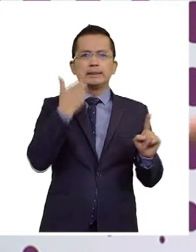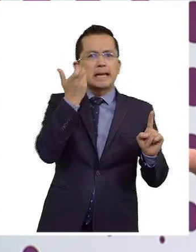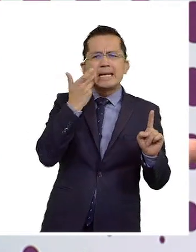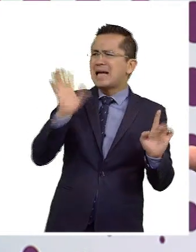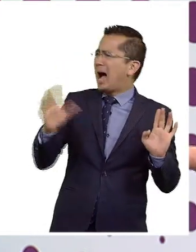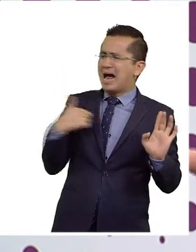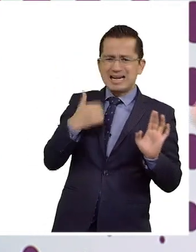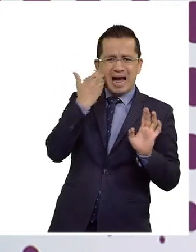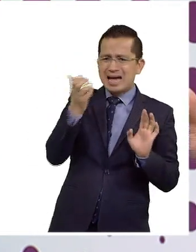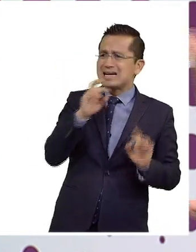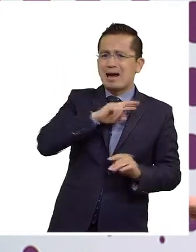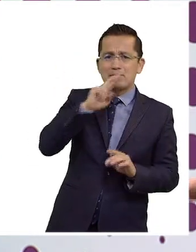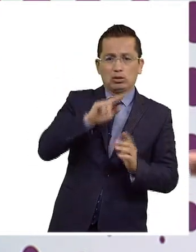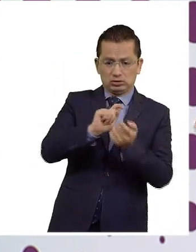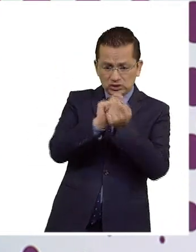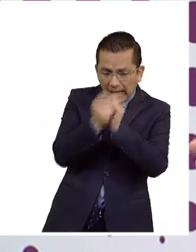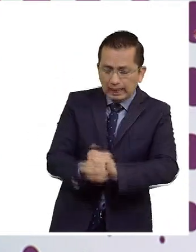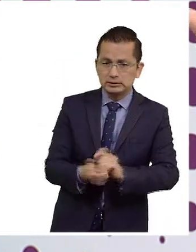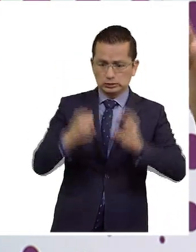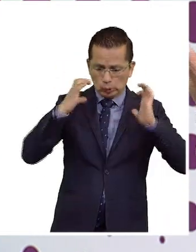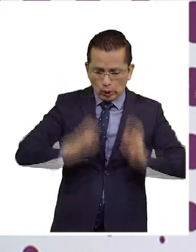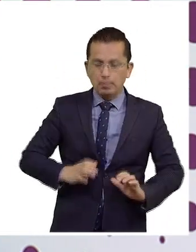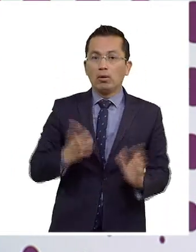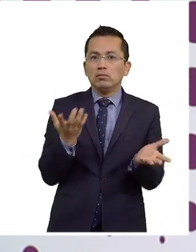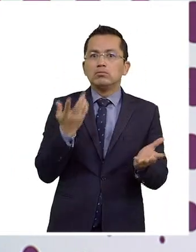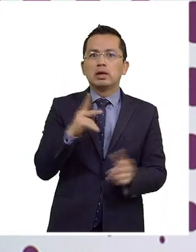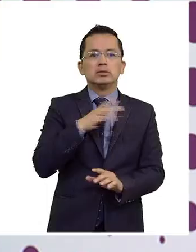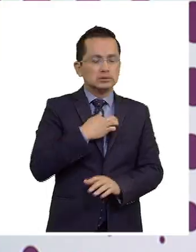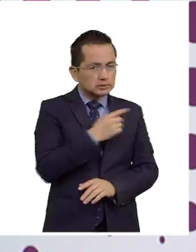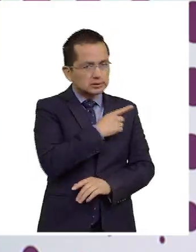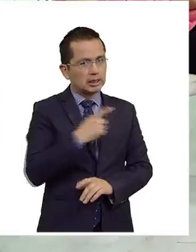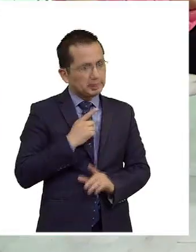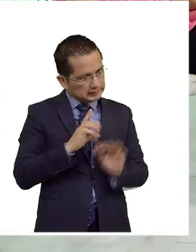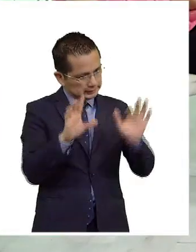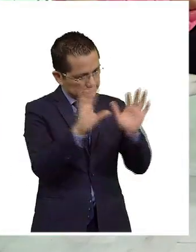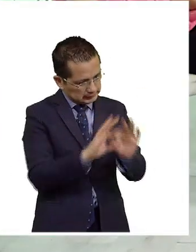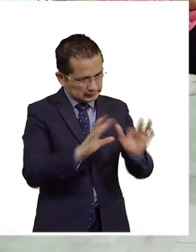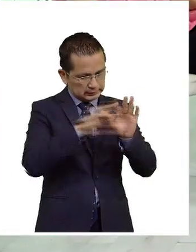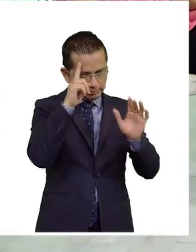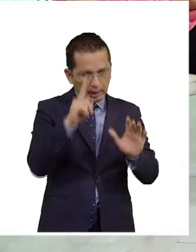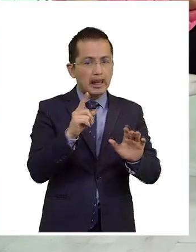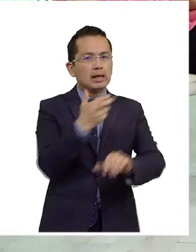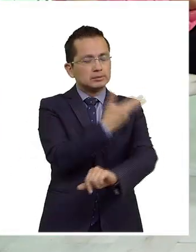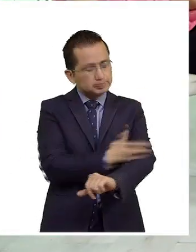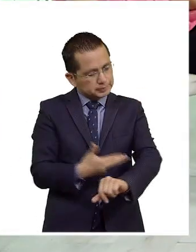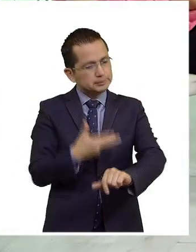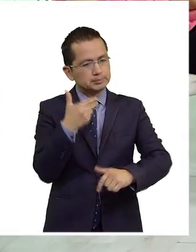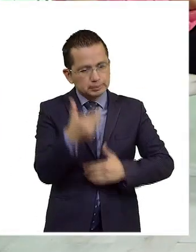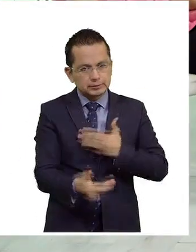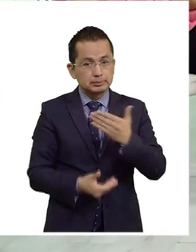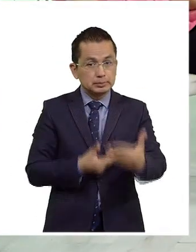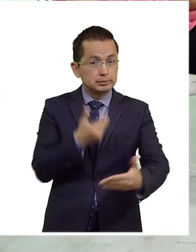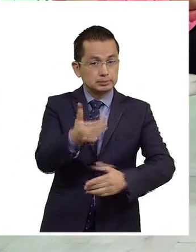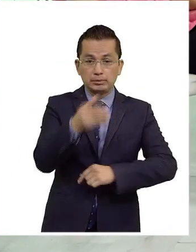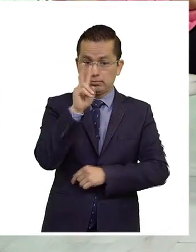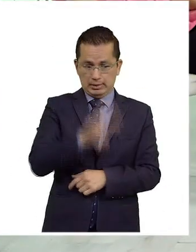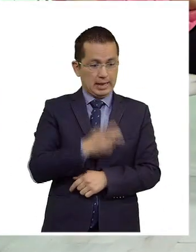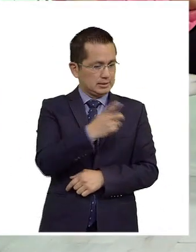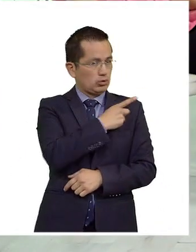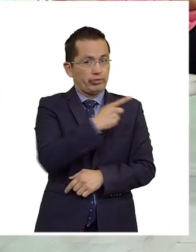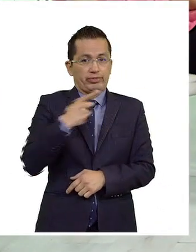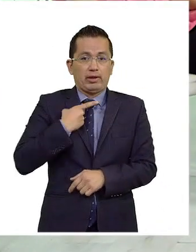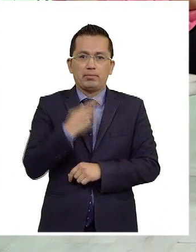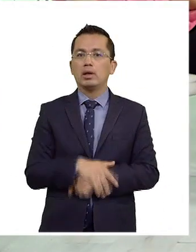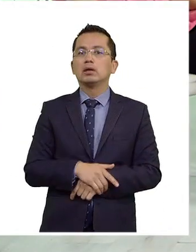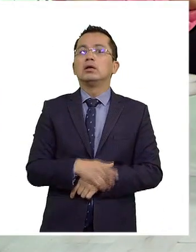para nosotros es paulatino. Sí. Y si hacen caso a todo lo que ven en los medios de comunicación, es lo mismo que ahorita cualquier acompañamiento que hagas. ¿Qué ven?